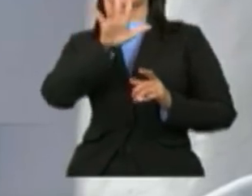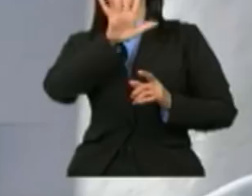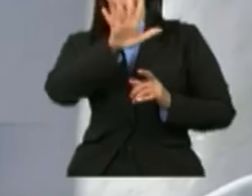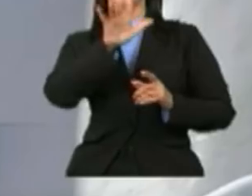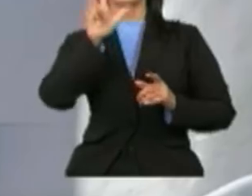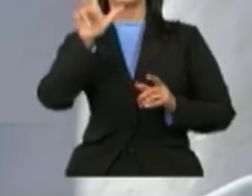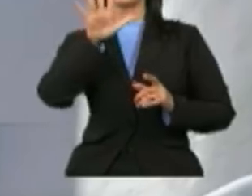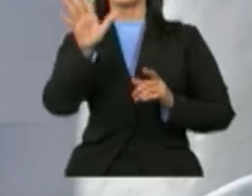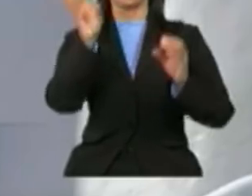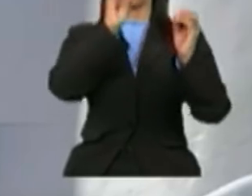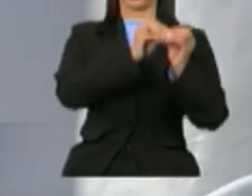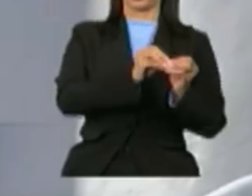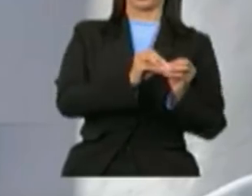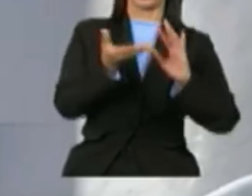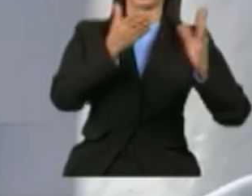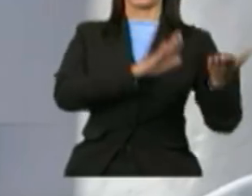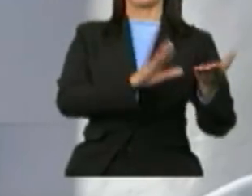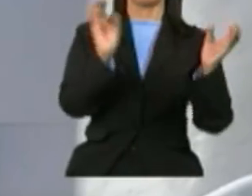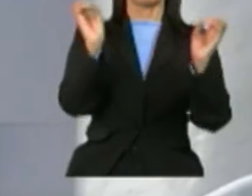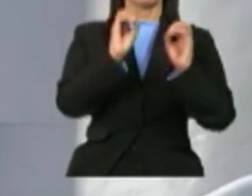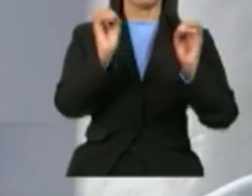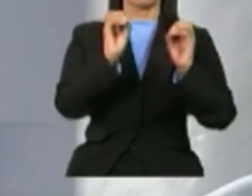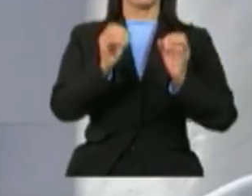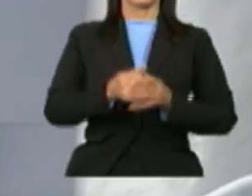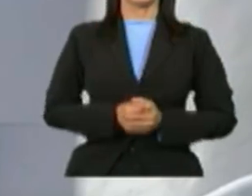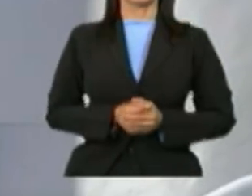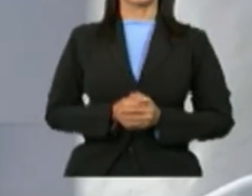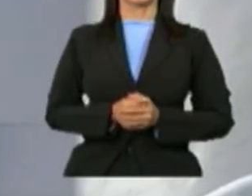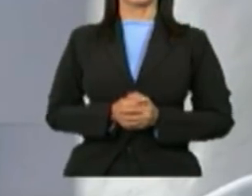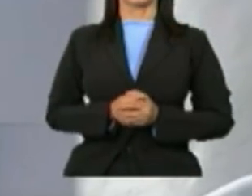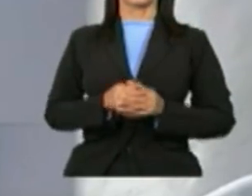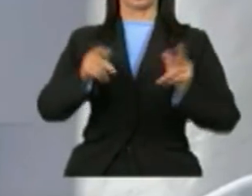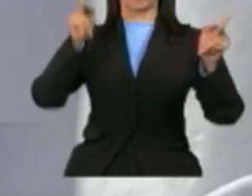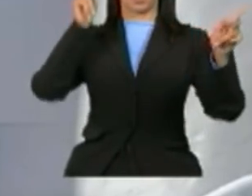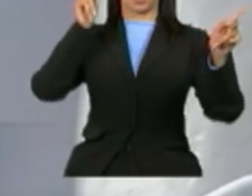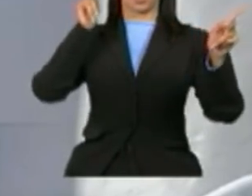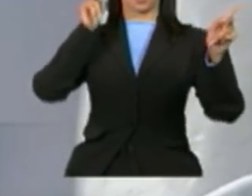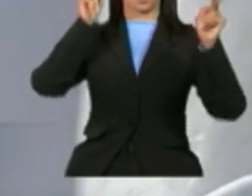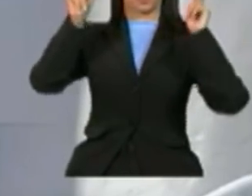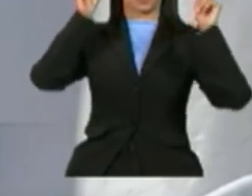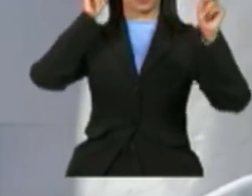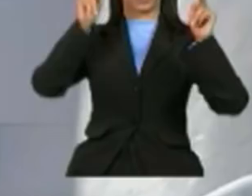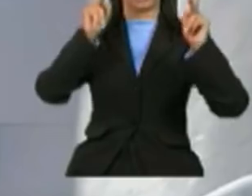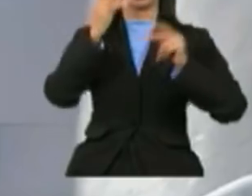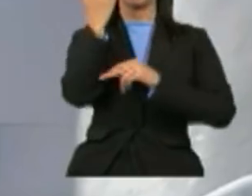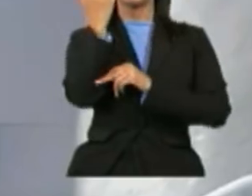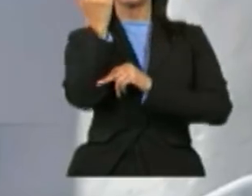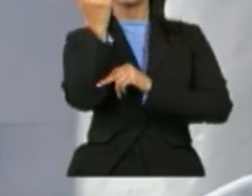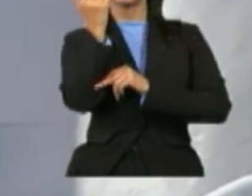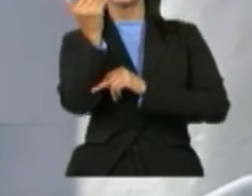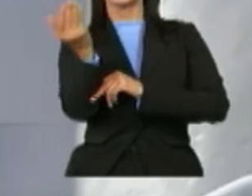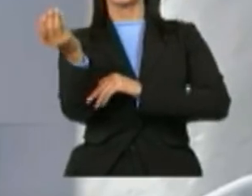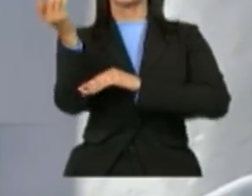acumulados, 0 fallecimiento. Puerto Plata, 14 casos